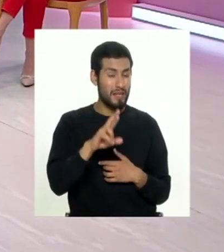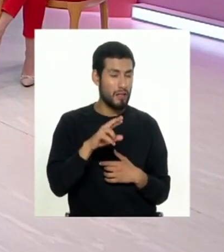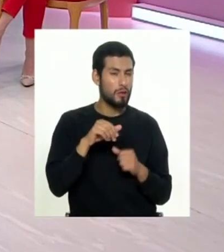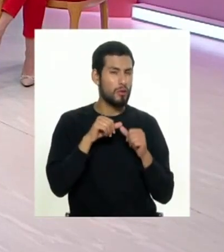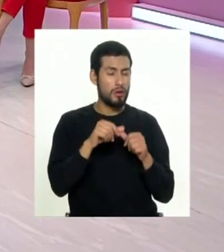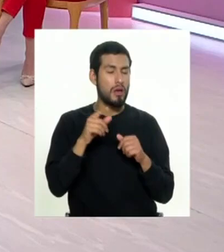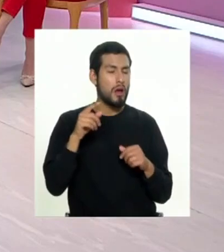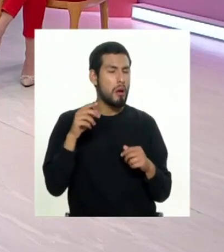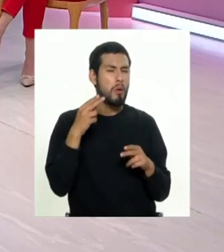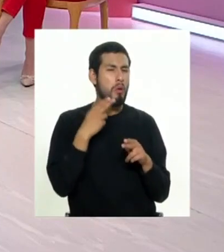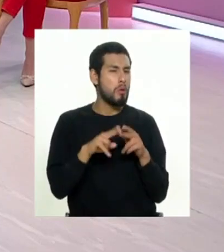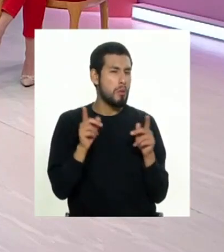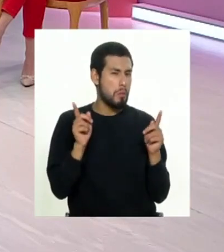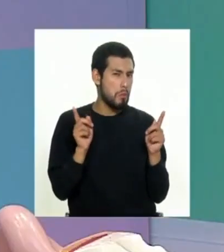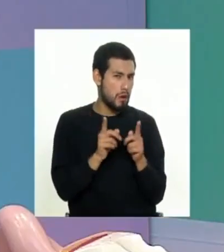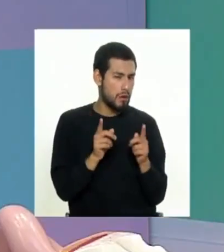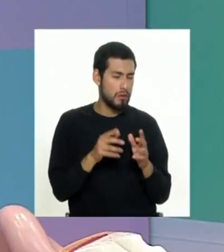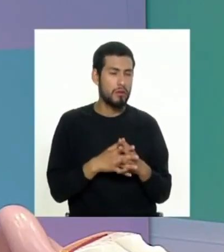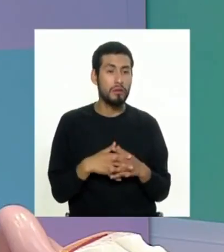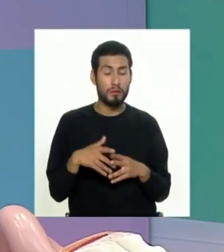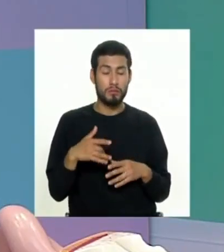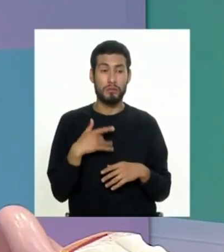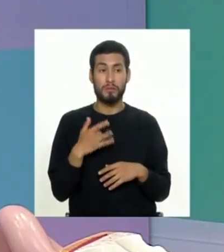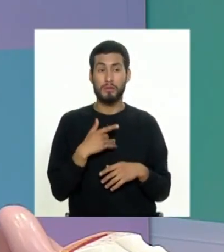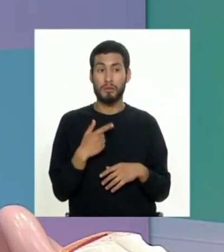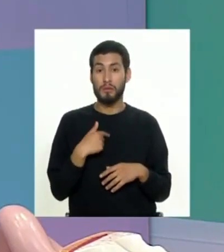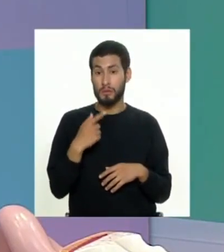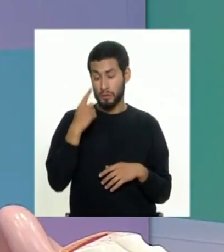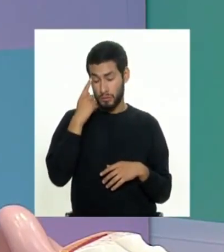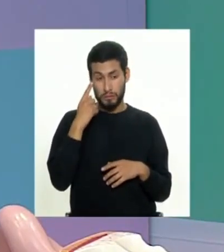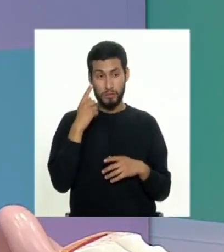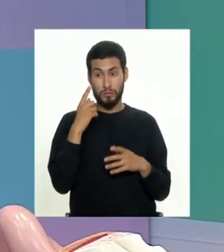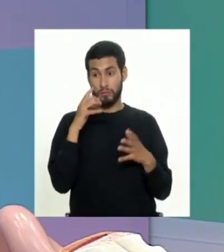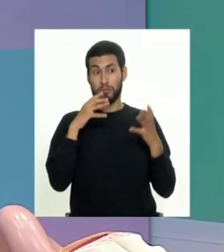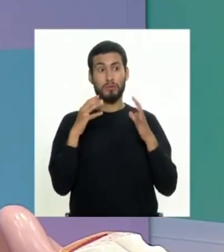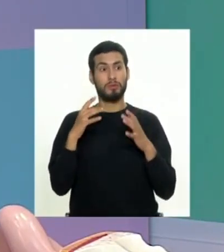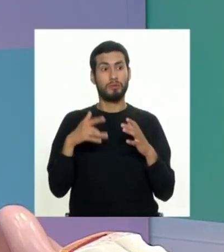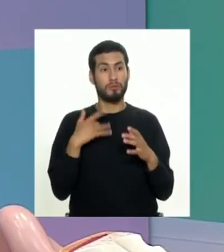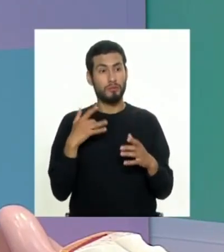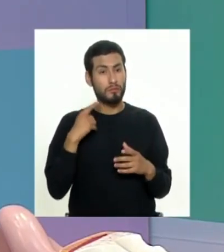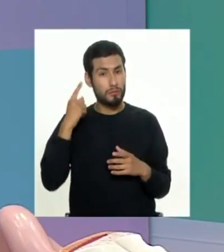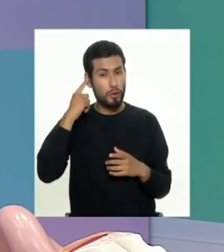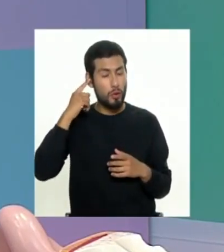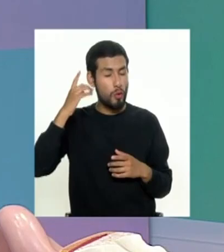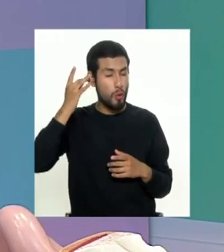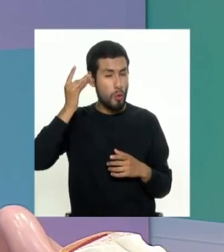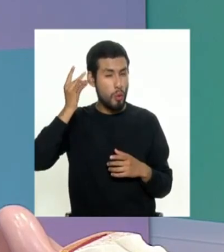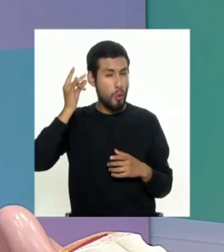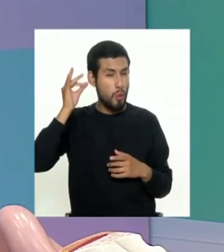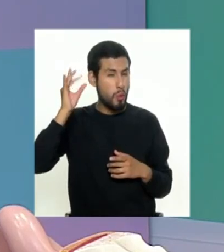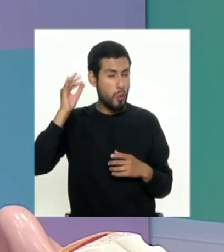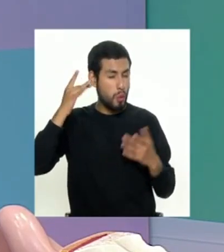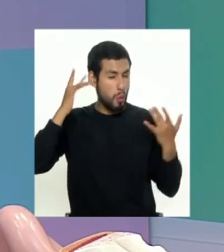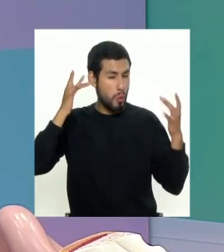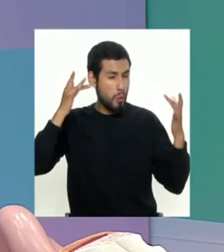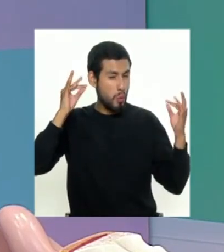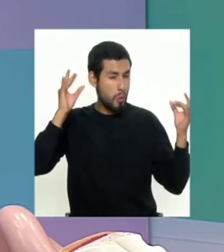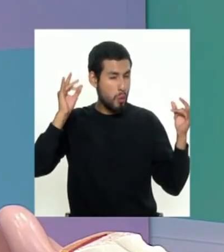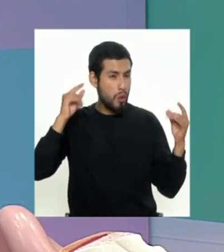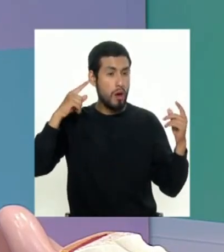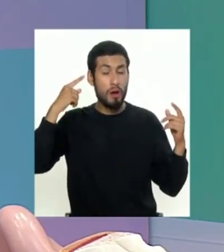dura menos, ¿sí? El paciente ya siente cuando le va a dar su crisis, comienza a sentir zumbido de oído, ¿no? Le comienza a bajar